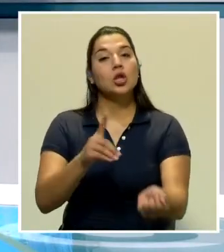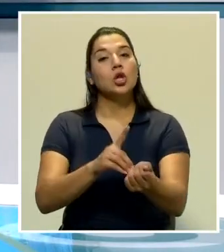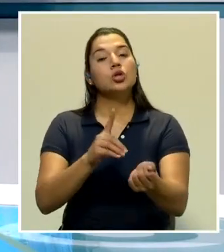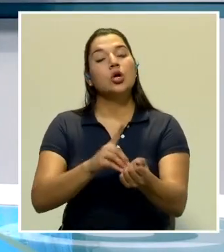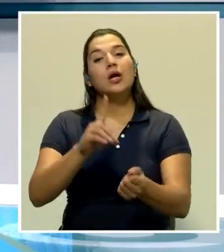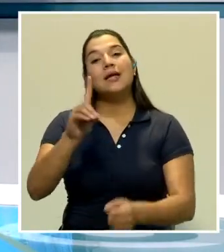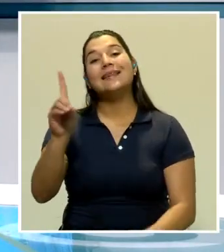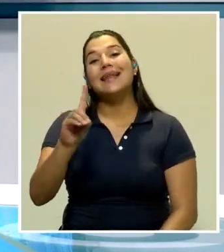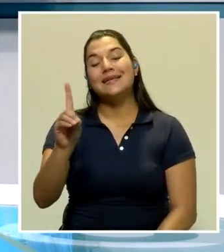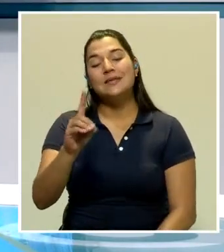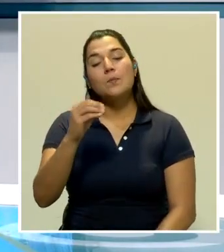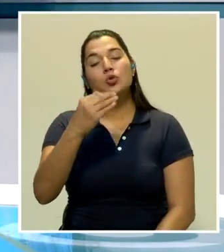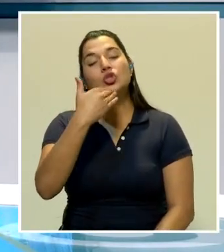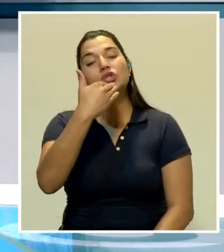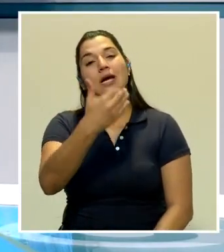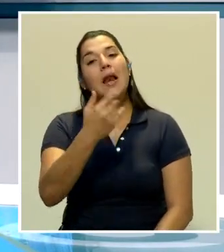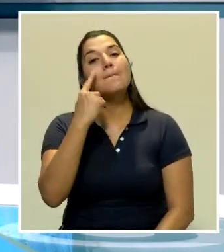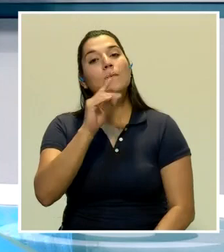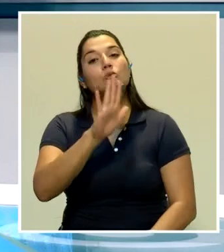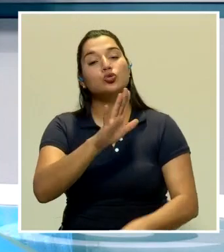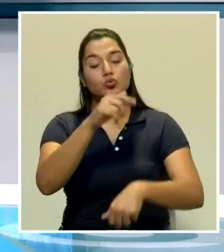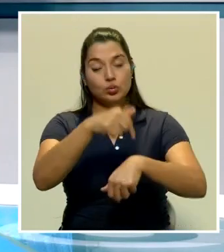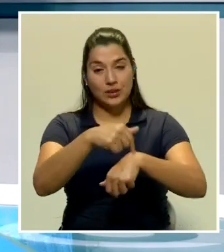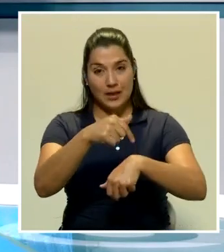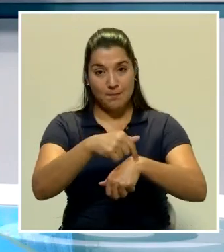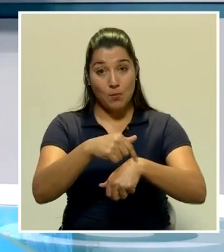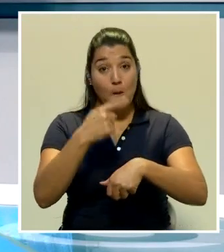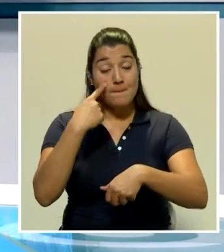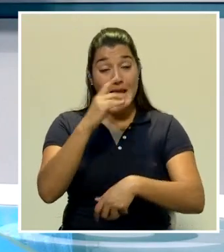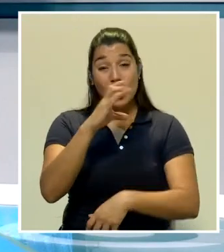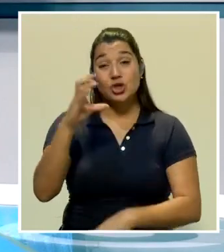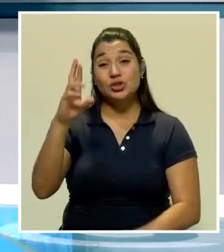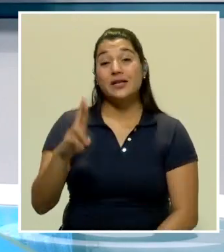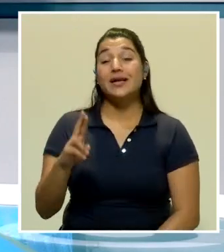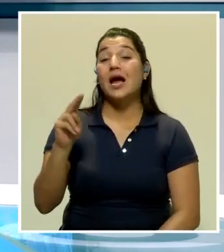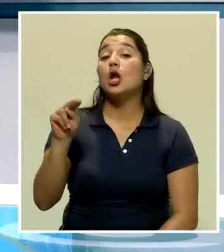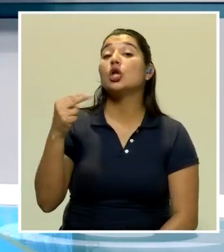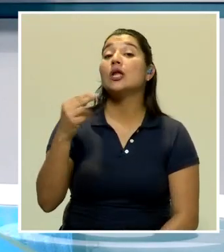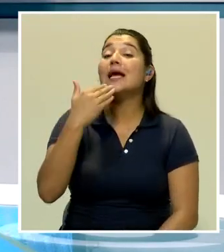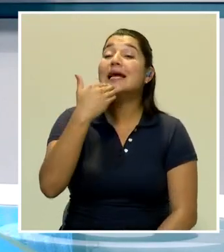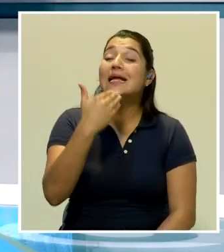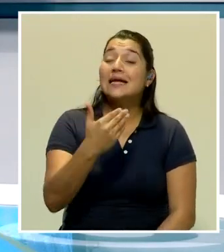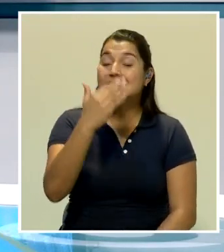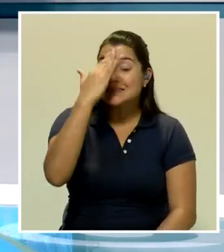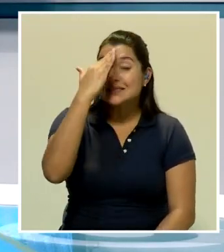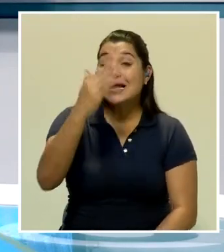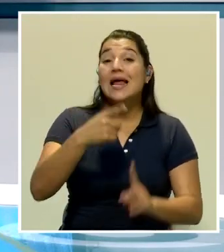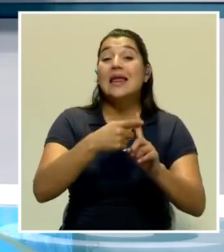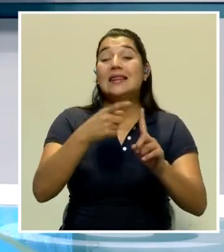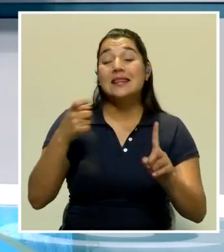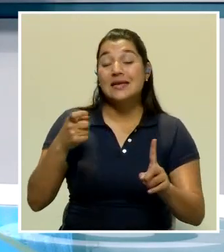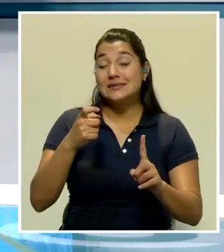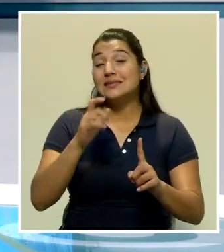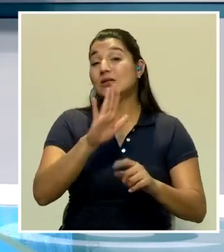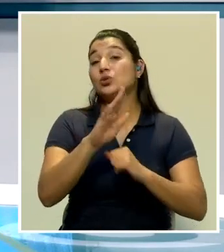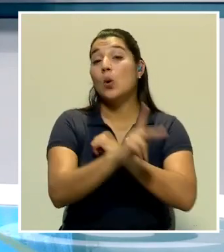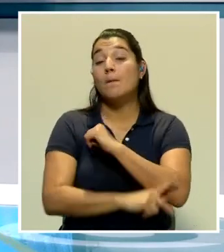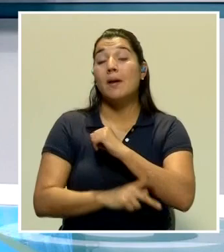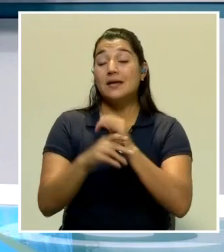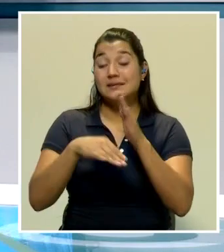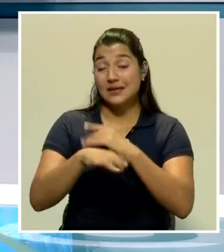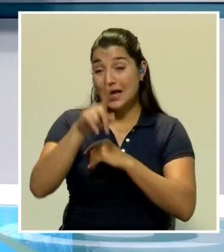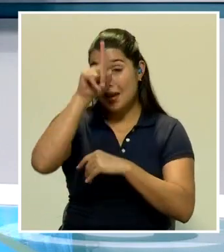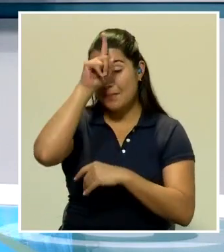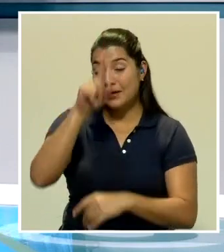Doctor Drexler, muchas gracias por el tiempo que le dedicó a Costa Rica Noticias. Un gran saludo desde el trópico para ustedes en